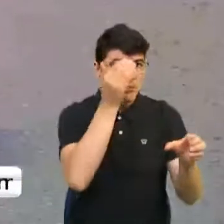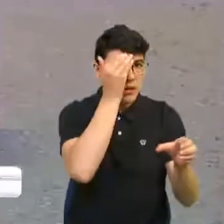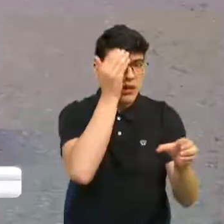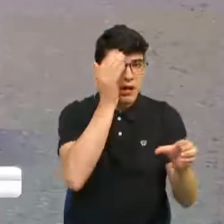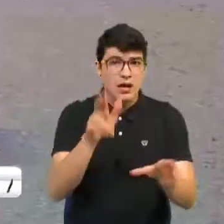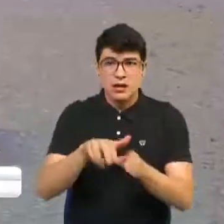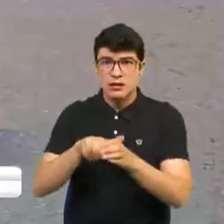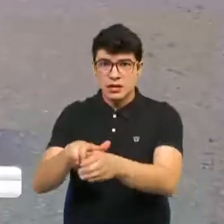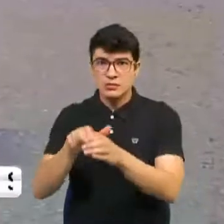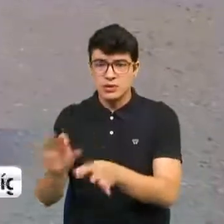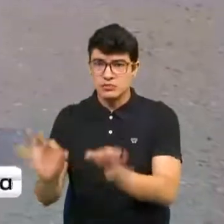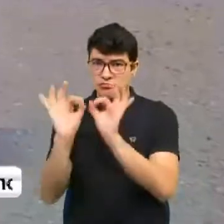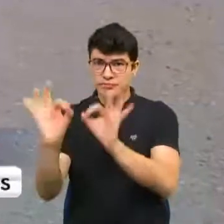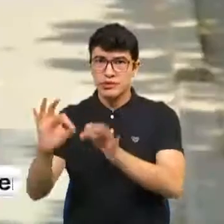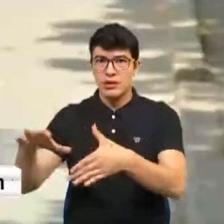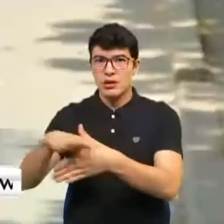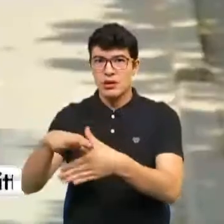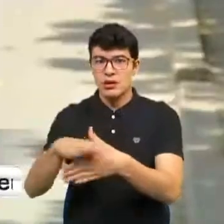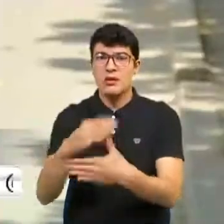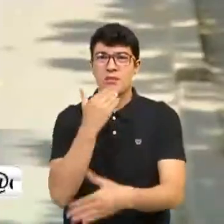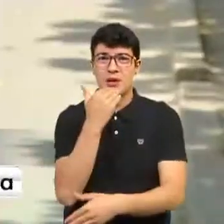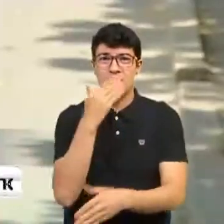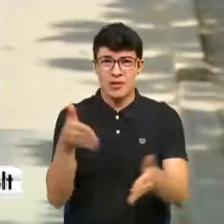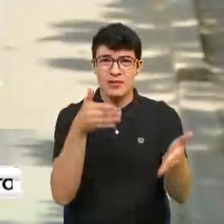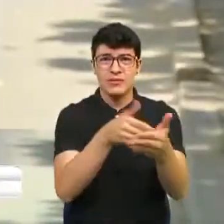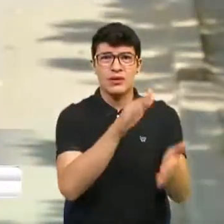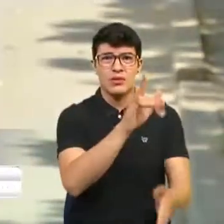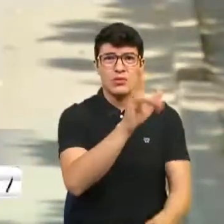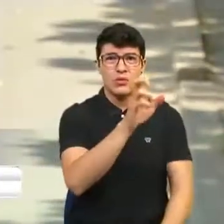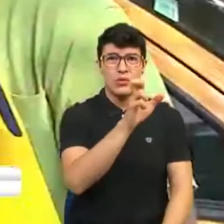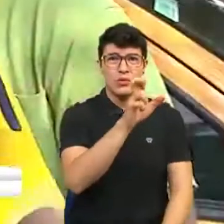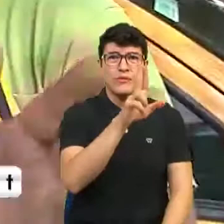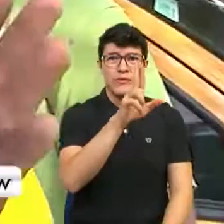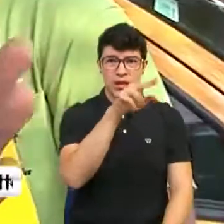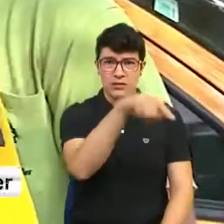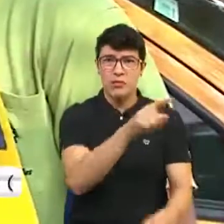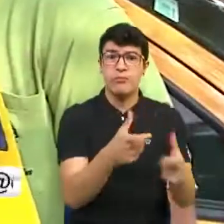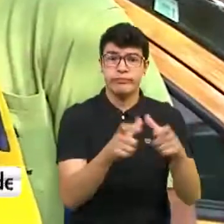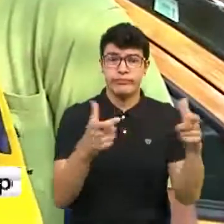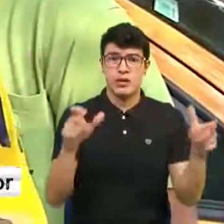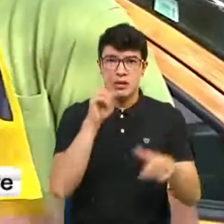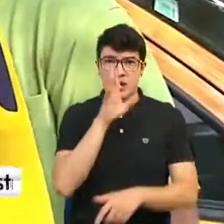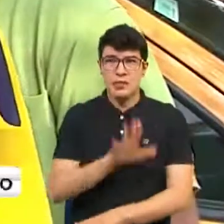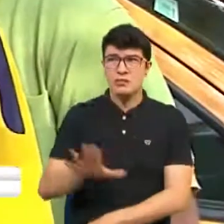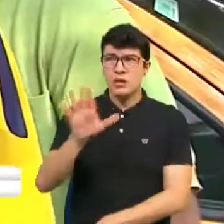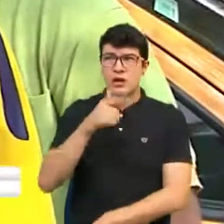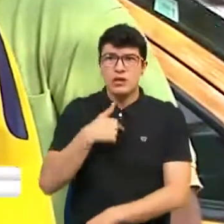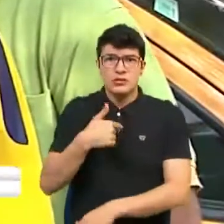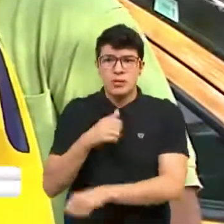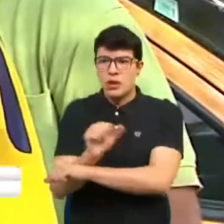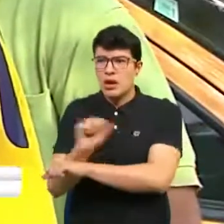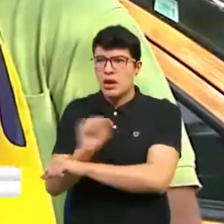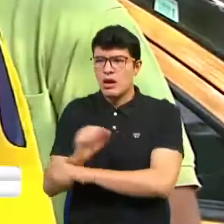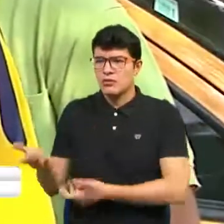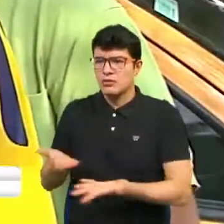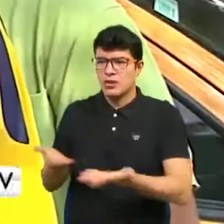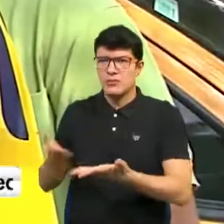y también a las aplicaciones como Uber, que sigue creciendo a nivel nacional. Que llegue usted en carro particular y preste un servicio de taxi,